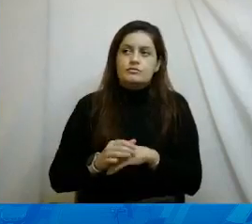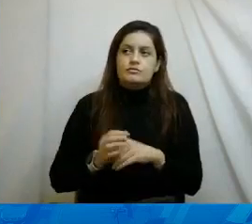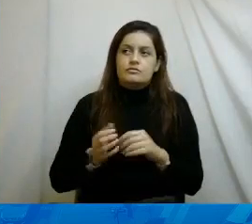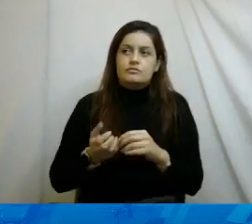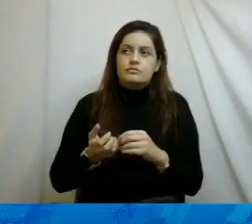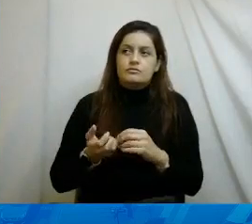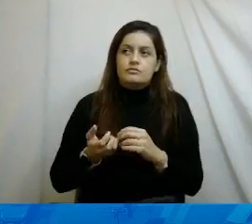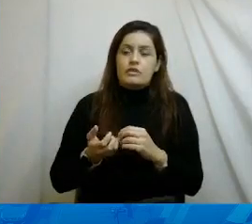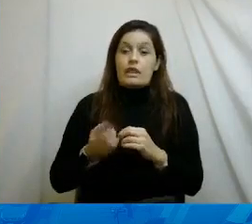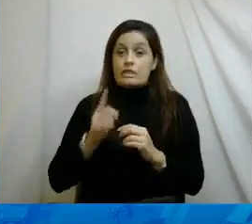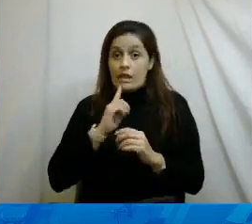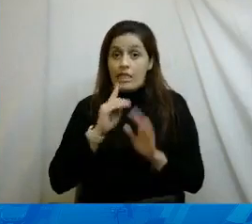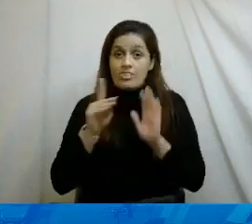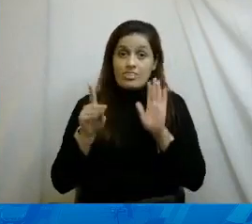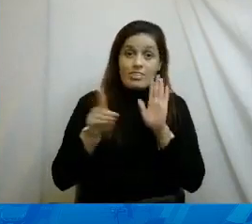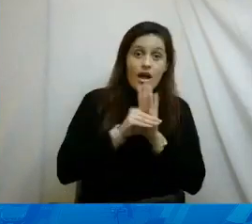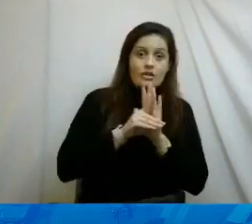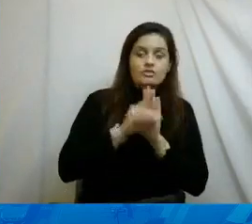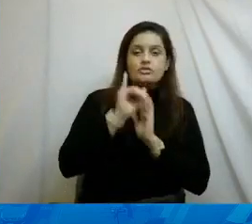decreto, perdón,